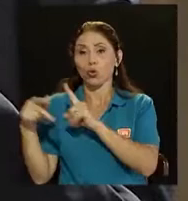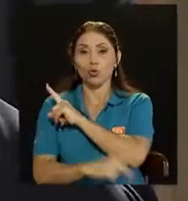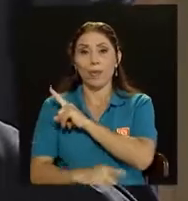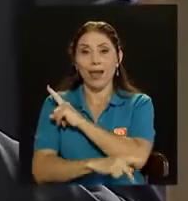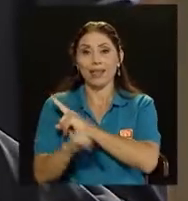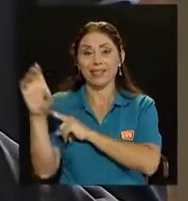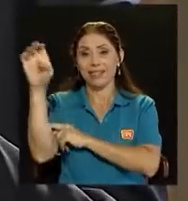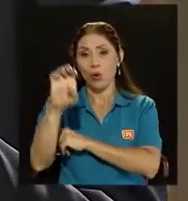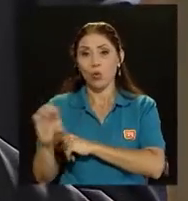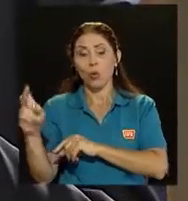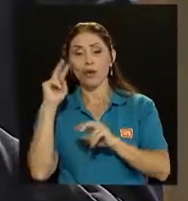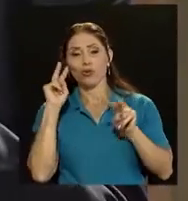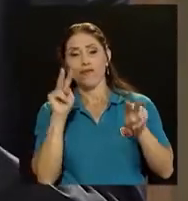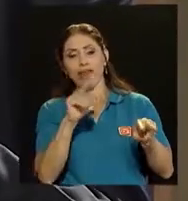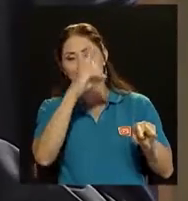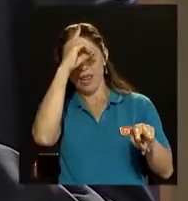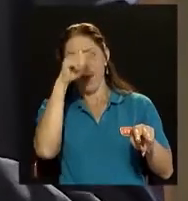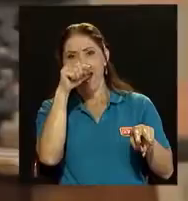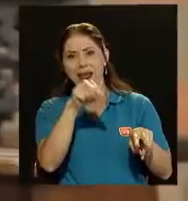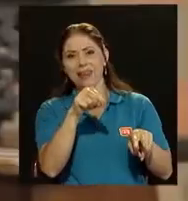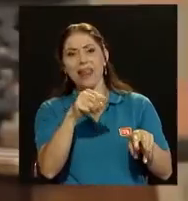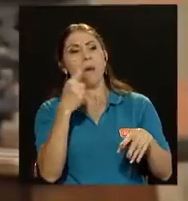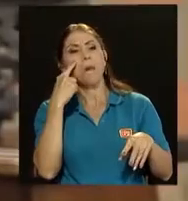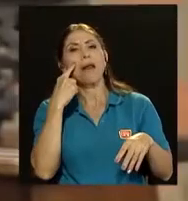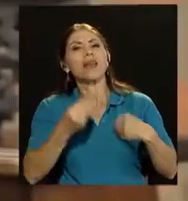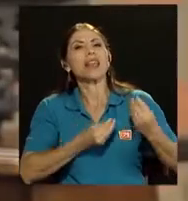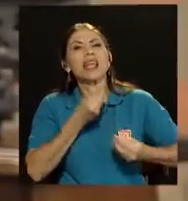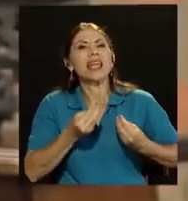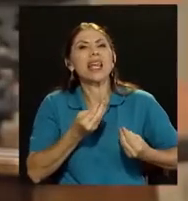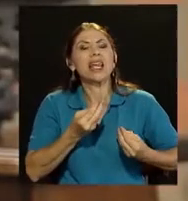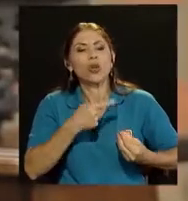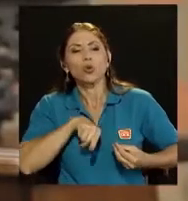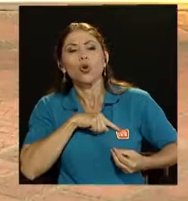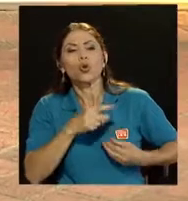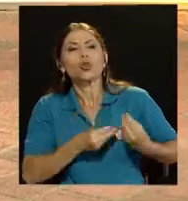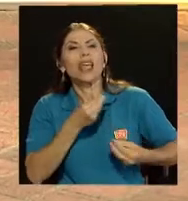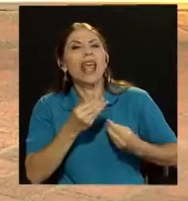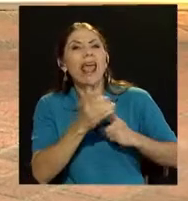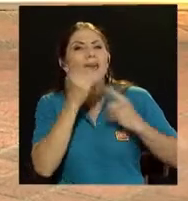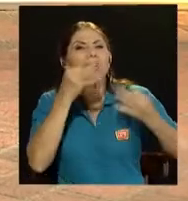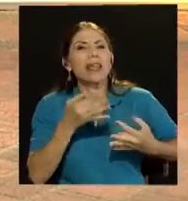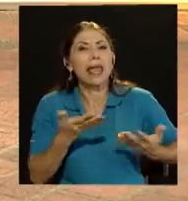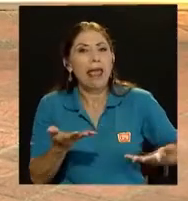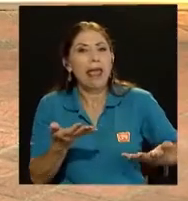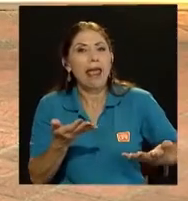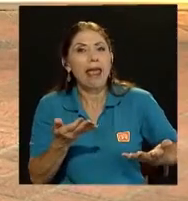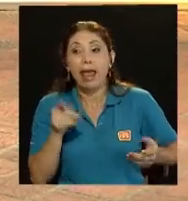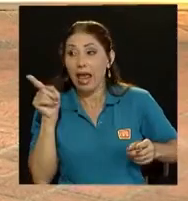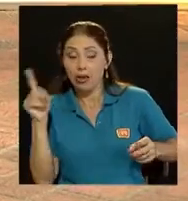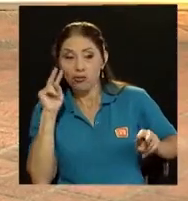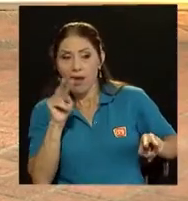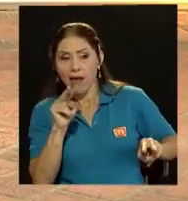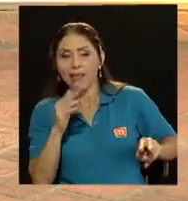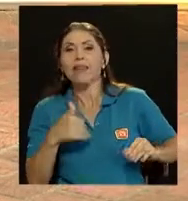nos ven primero a Alemania para ver qué es la posición que nosotros asumimos, y luego definen su